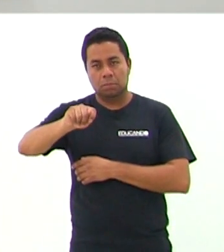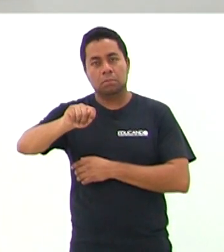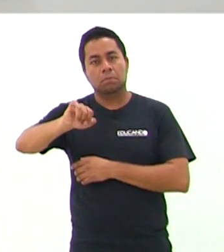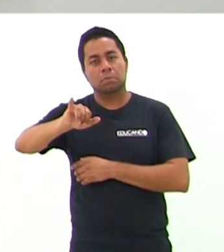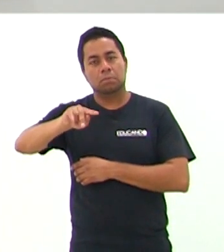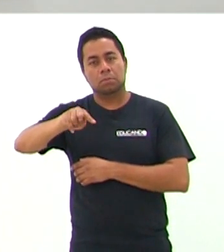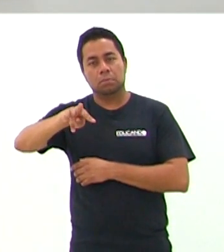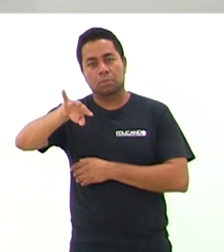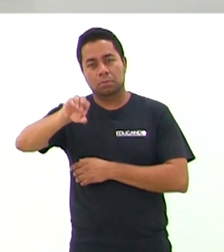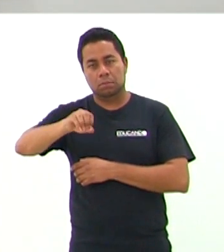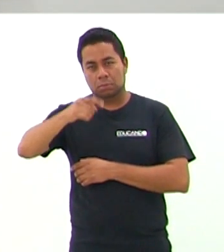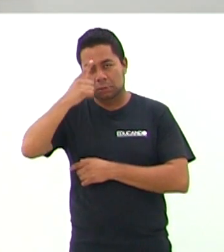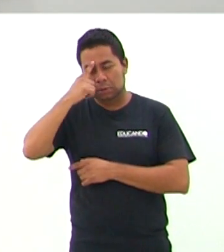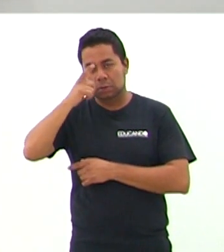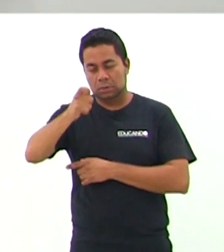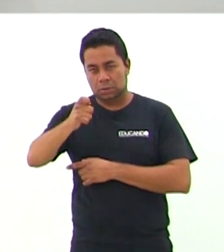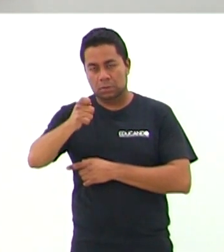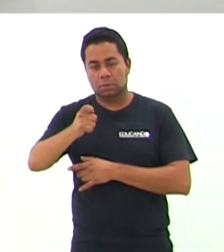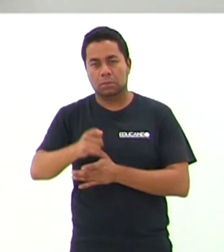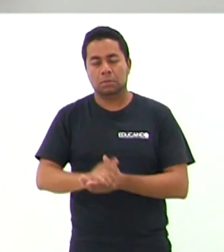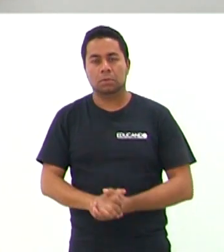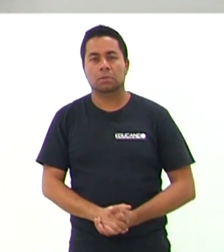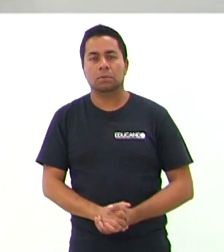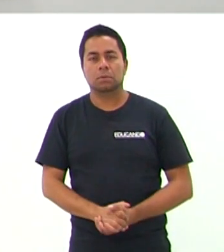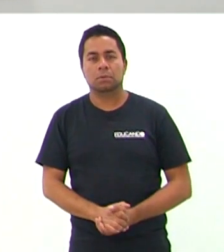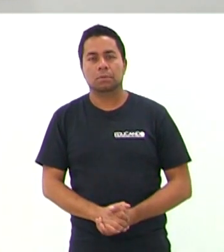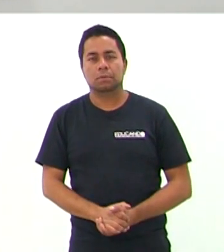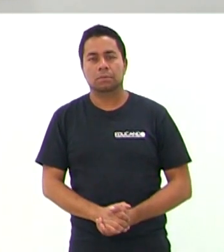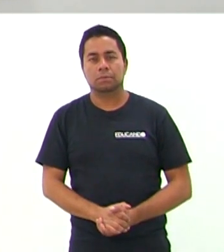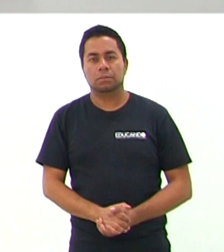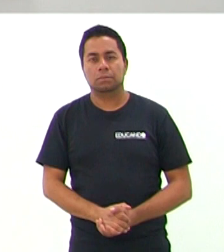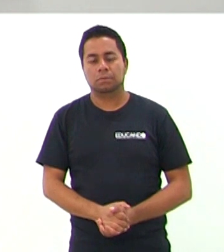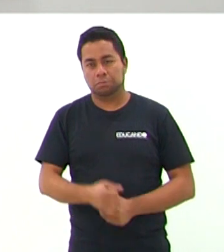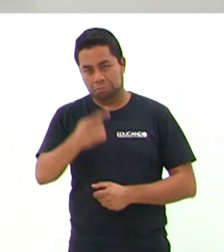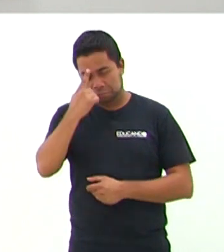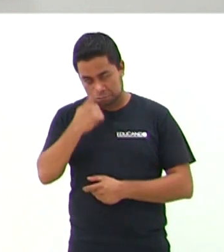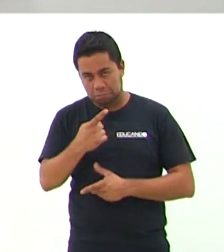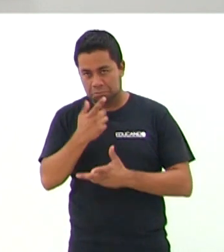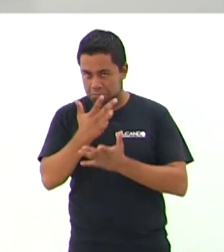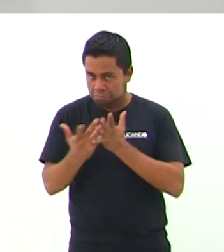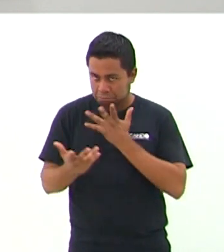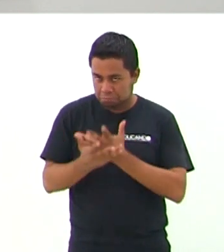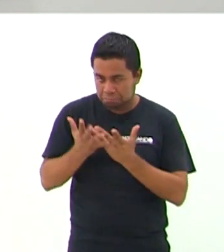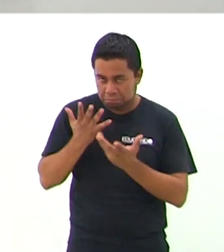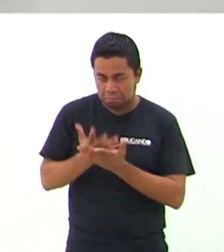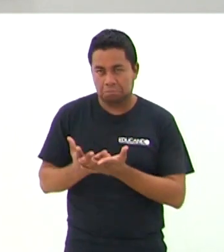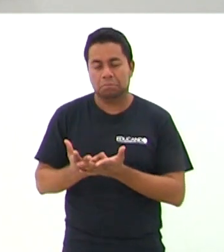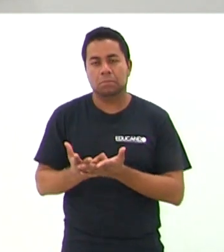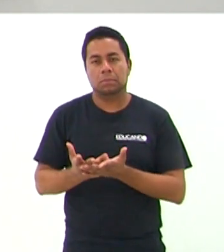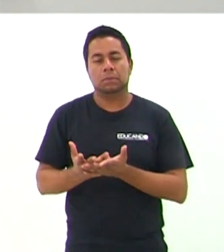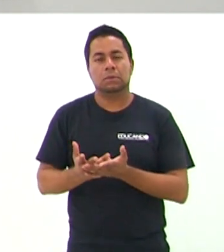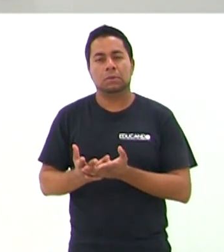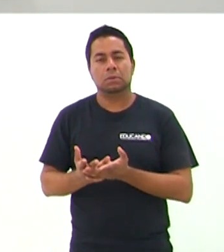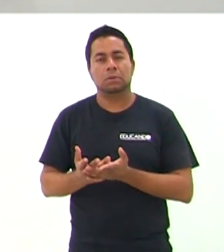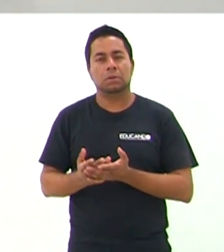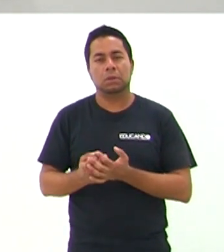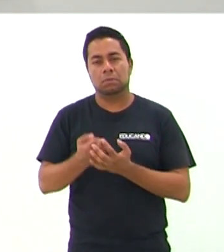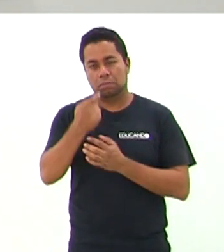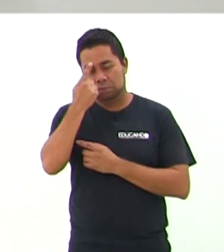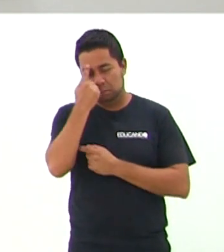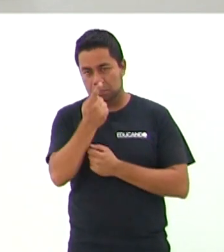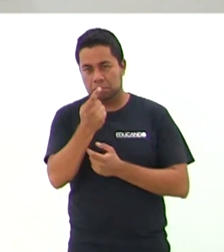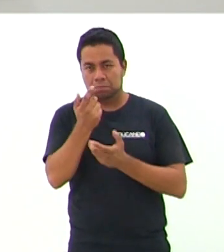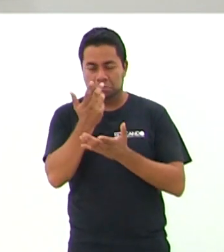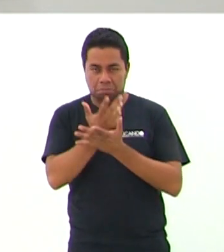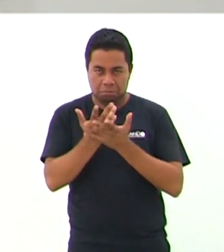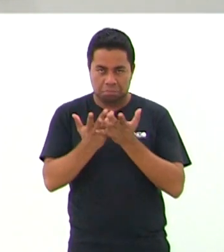es producir, ¿bien?, a lo que es hacer y a lo que